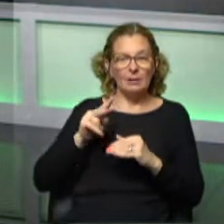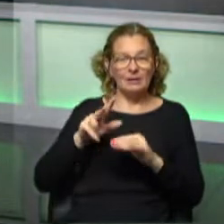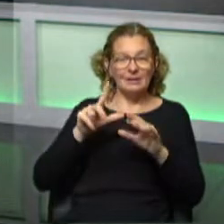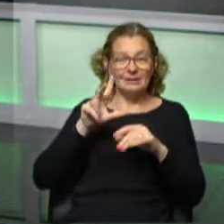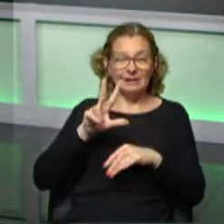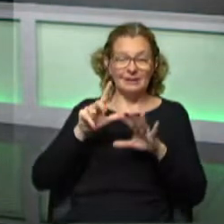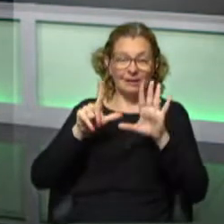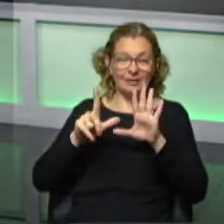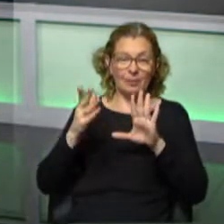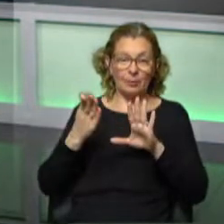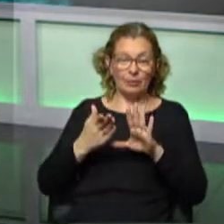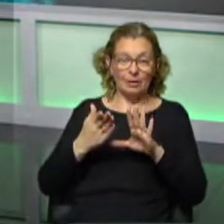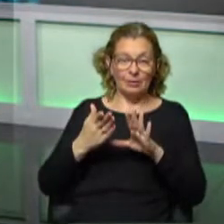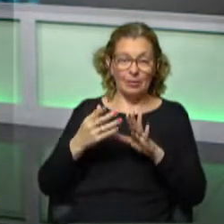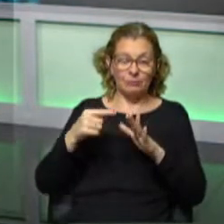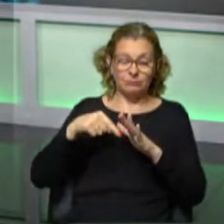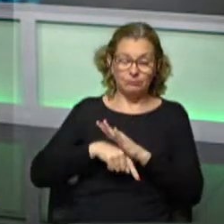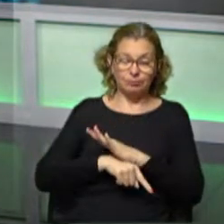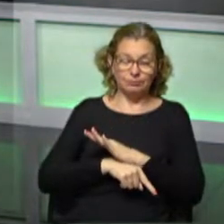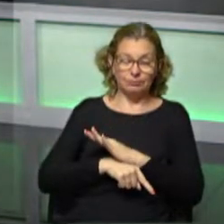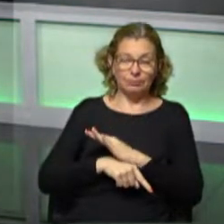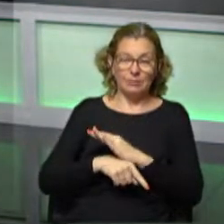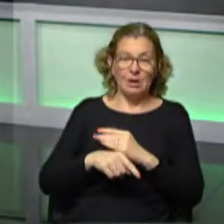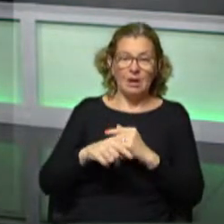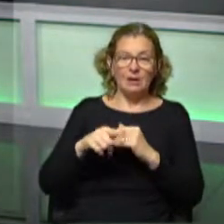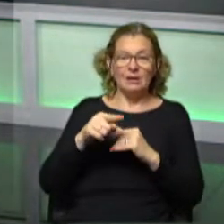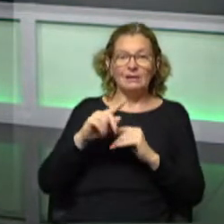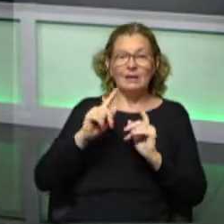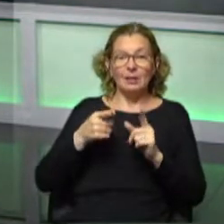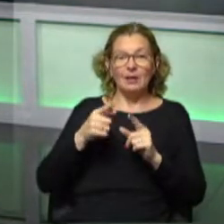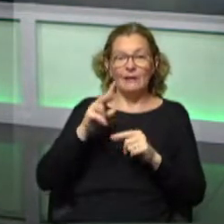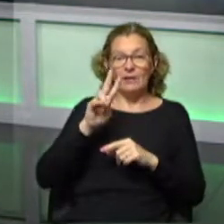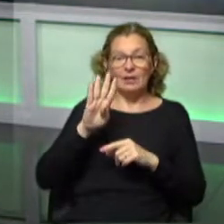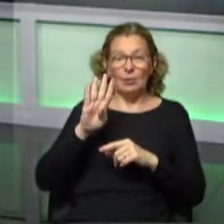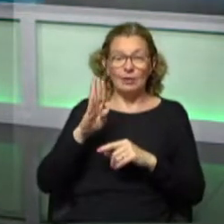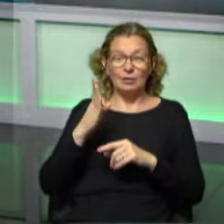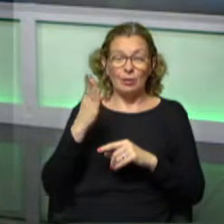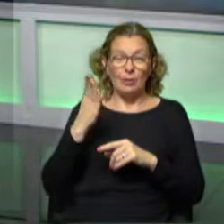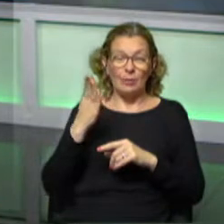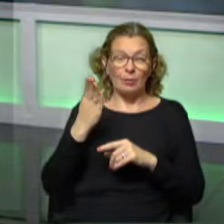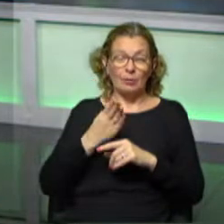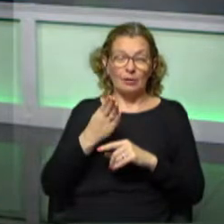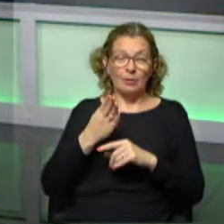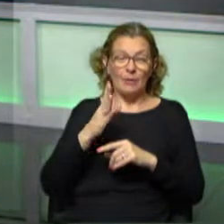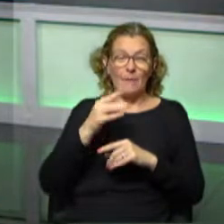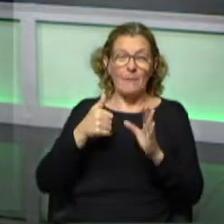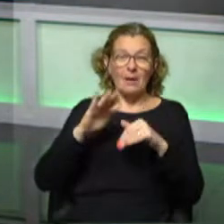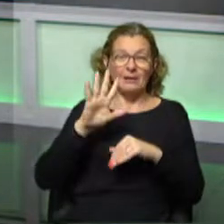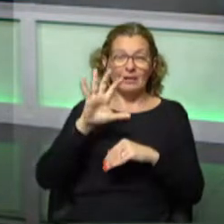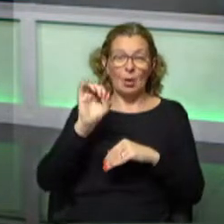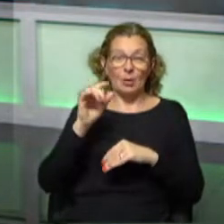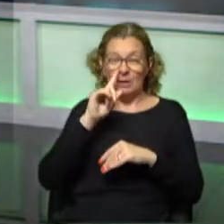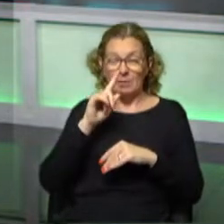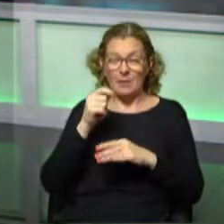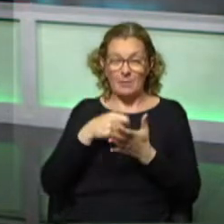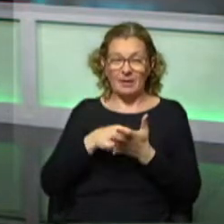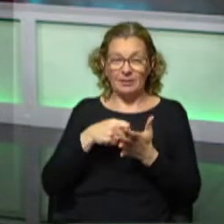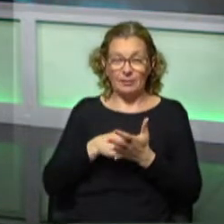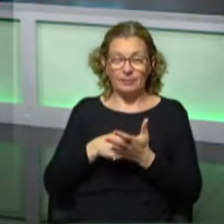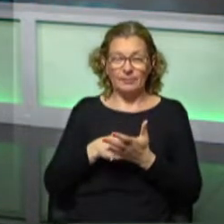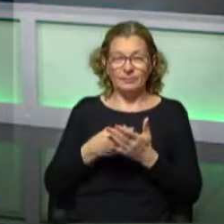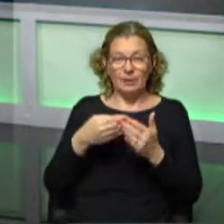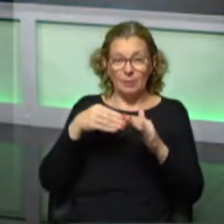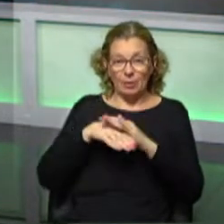un 37% de salarios sumergidos para el caso de las mujeres y una de cada cuatro que gana más de 50 mil pesos y si nos metemos